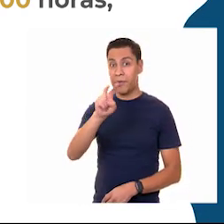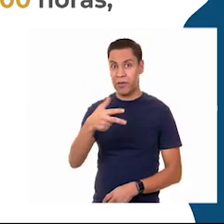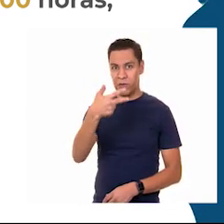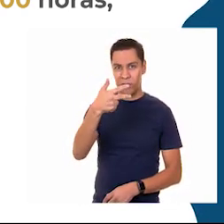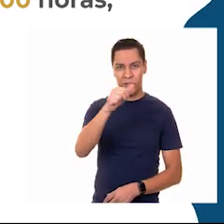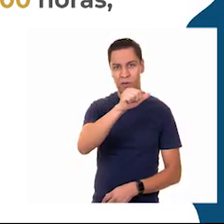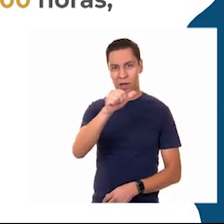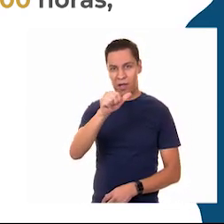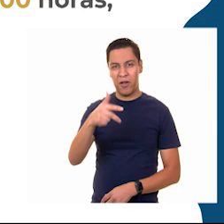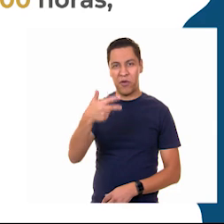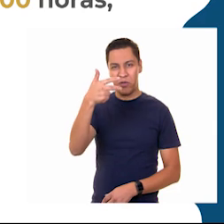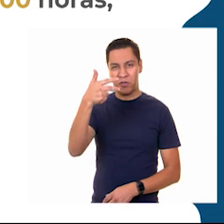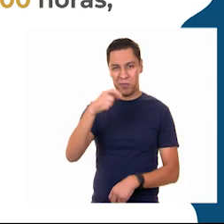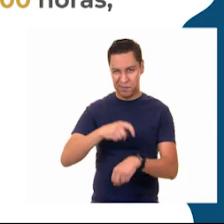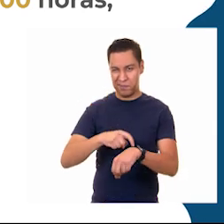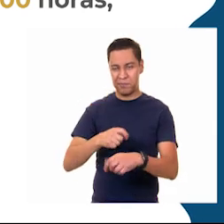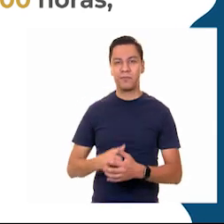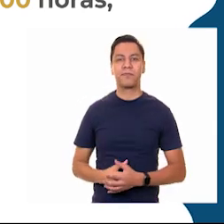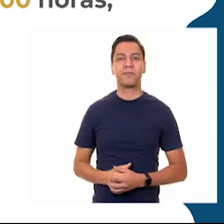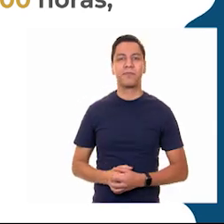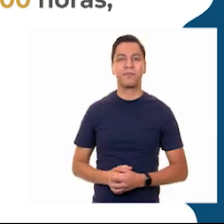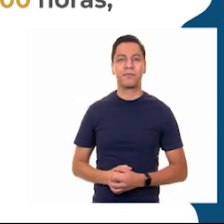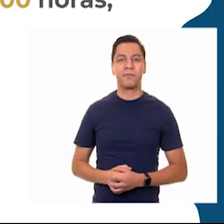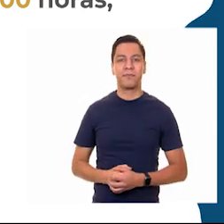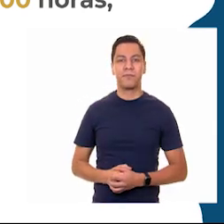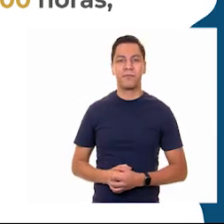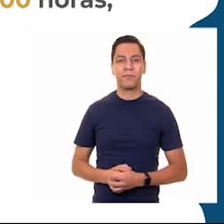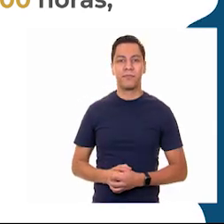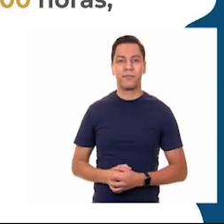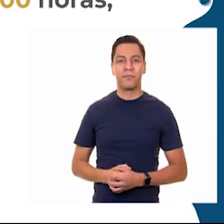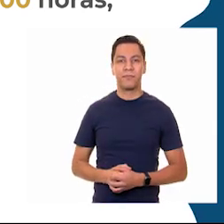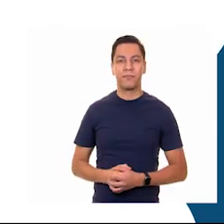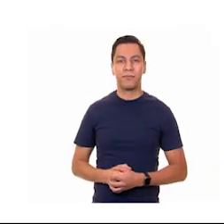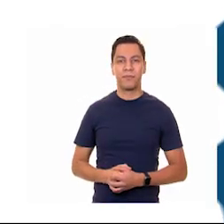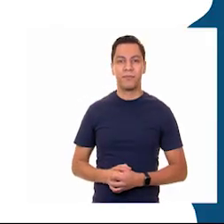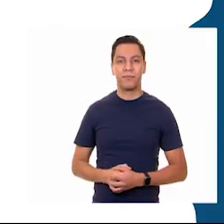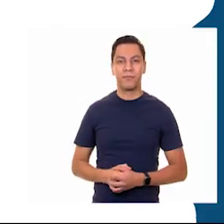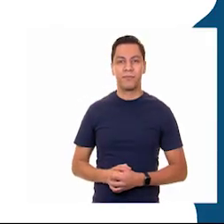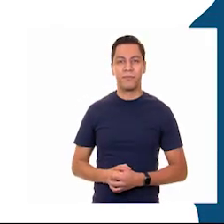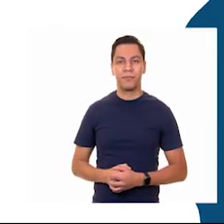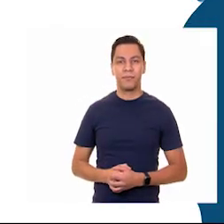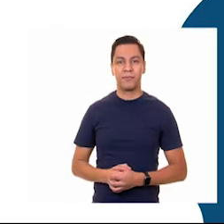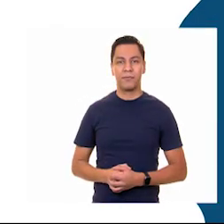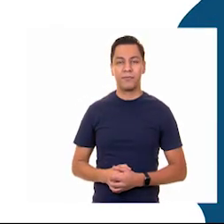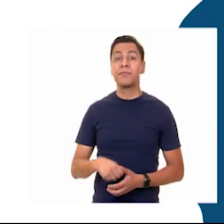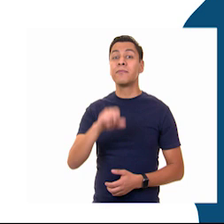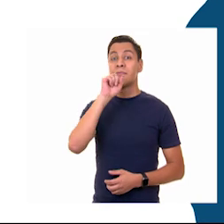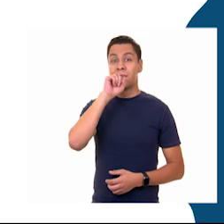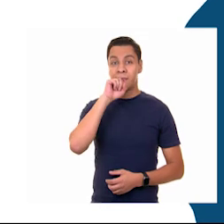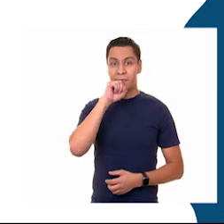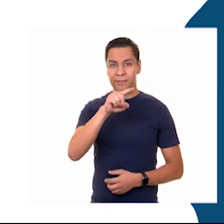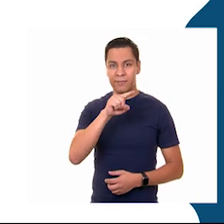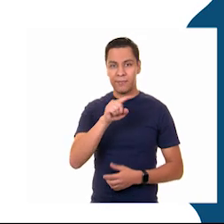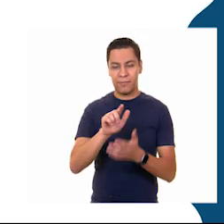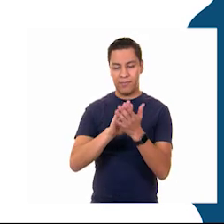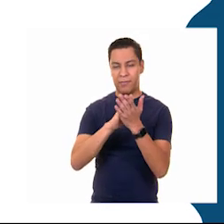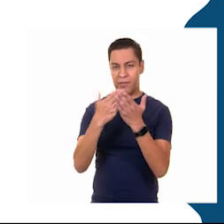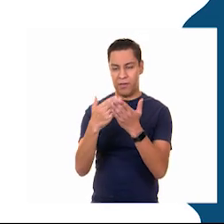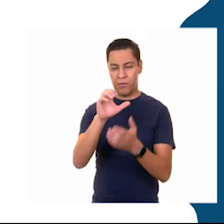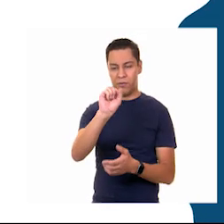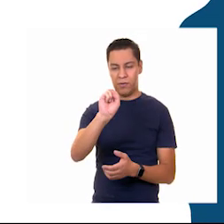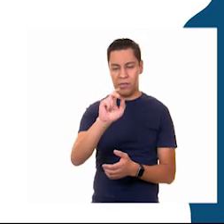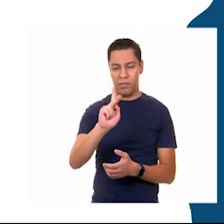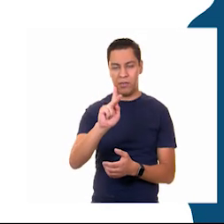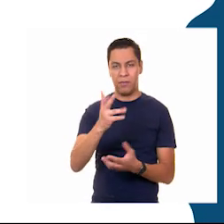55 41 72 04 13, con 100 líneas. También puedes encontrar los libros de texto en la